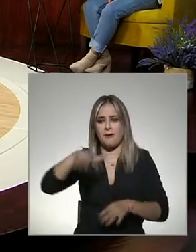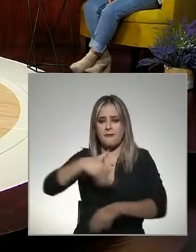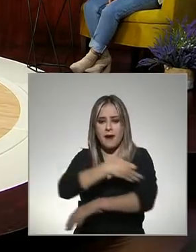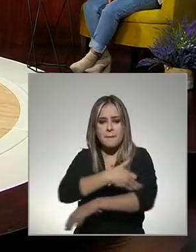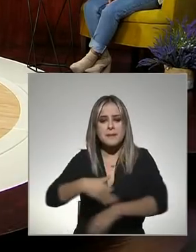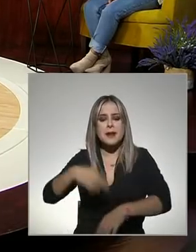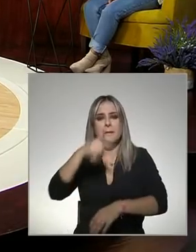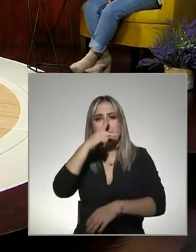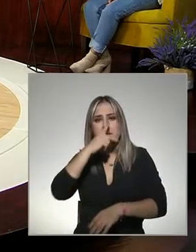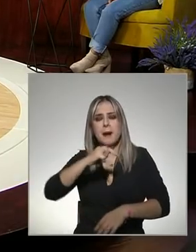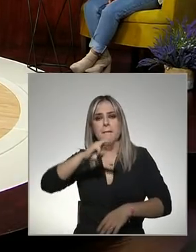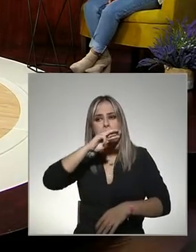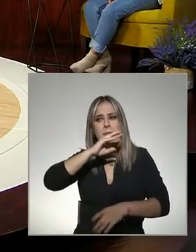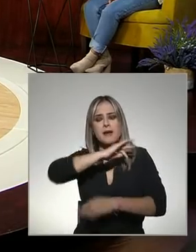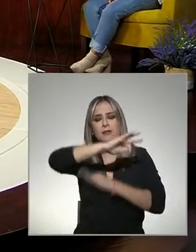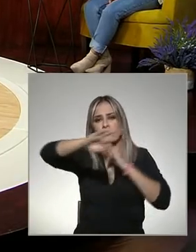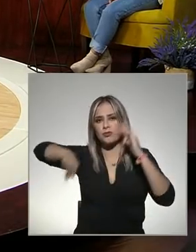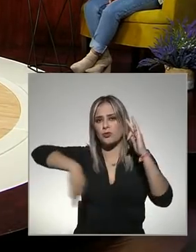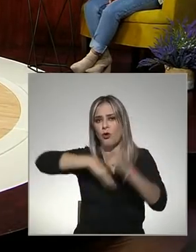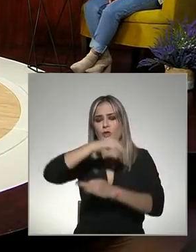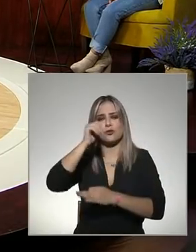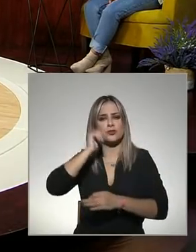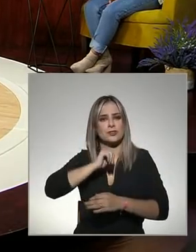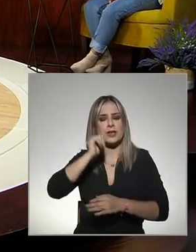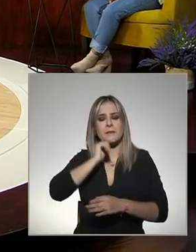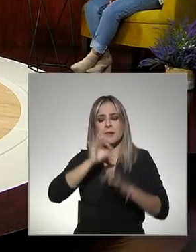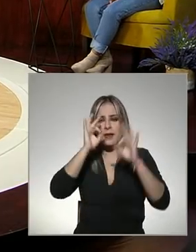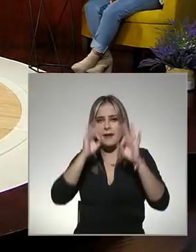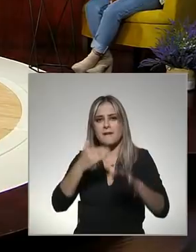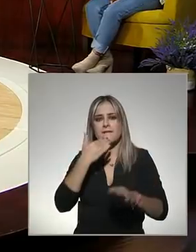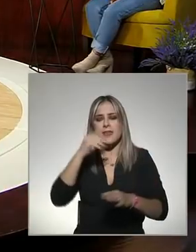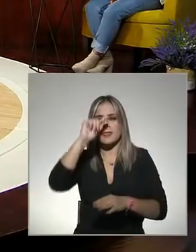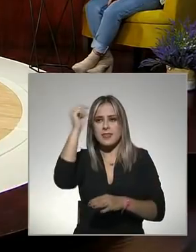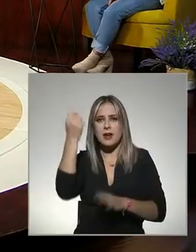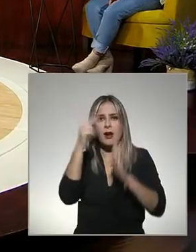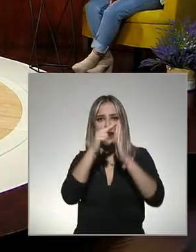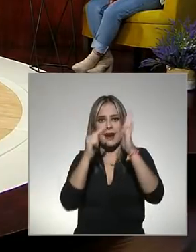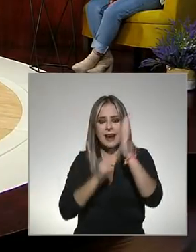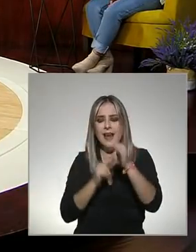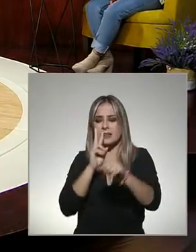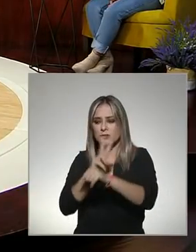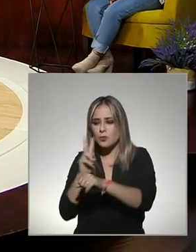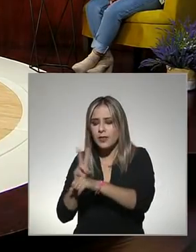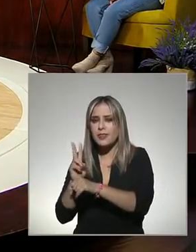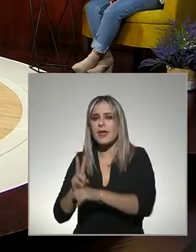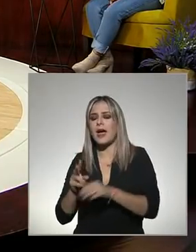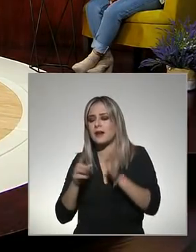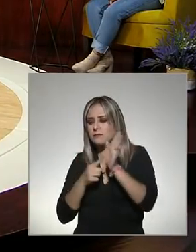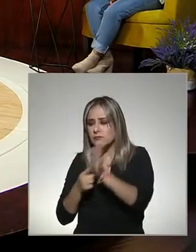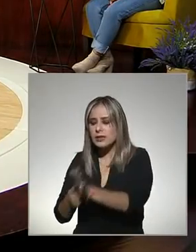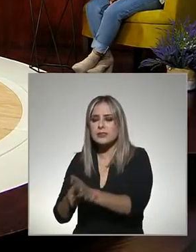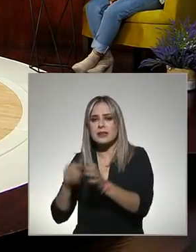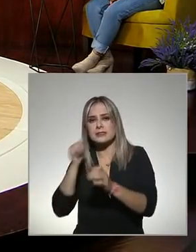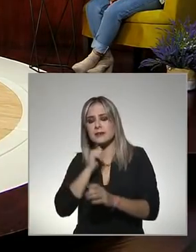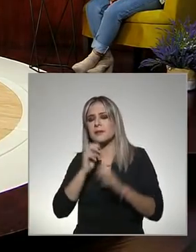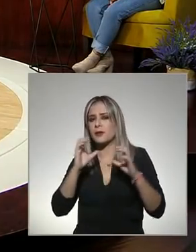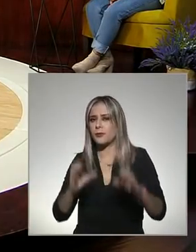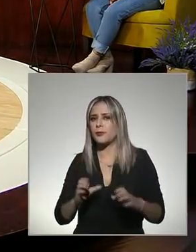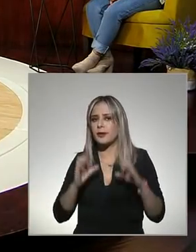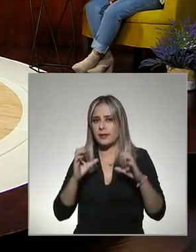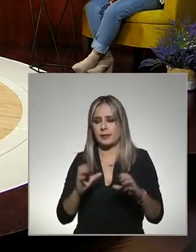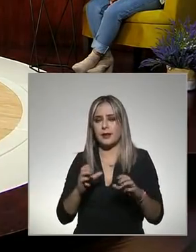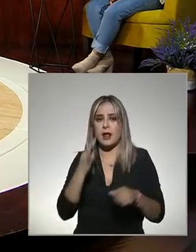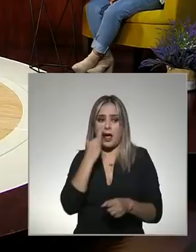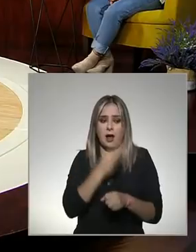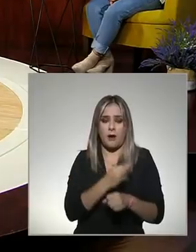que como mamás, realmente establezcan una relación sana con las tecnologías, les ayuden a sus hijos en ese sentido, porque como bien lo decía Vidal,